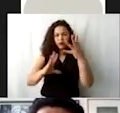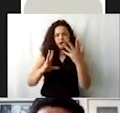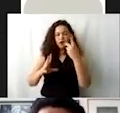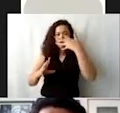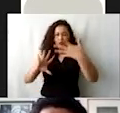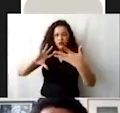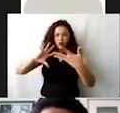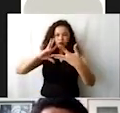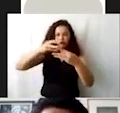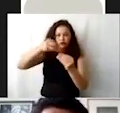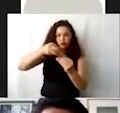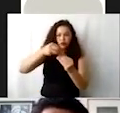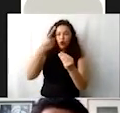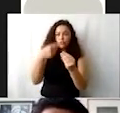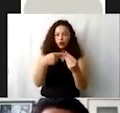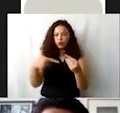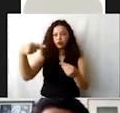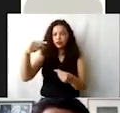sugiero que